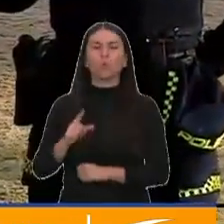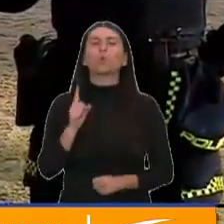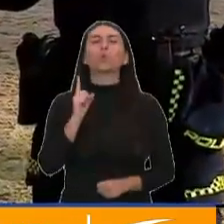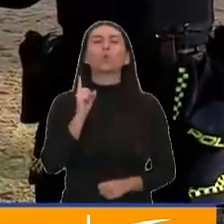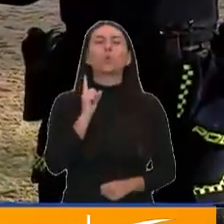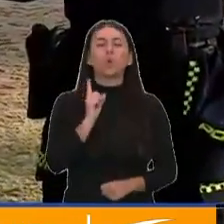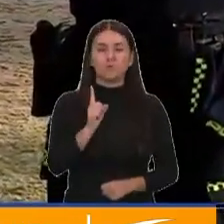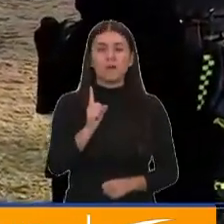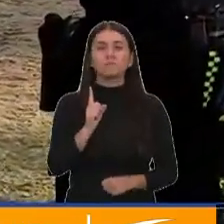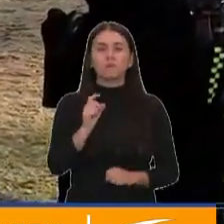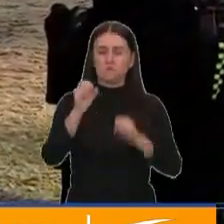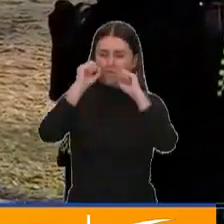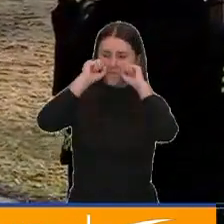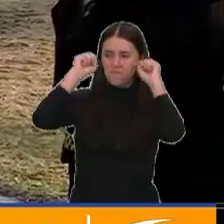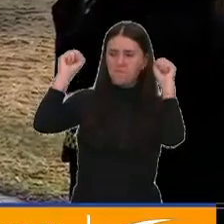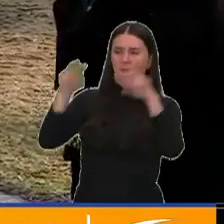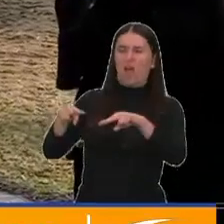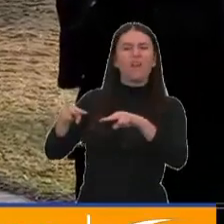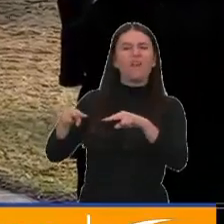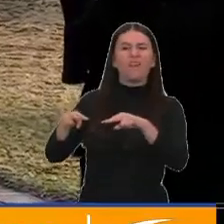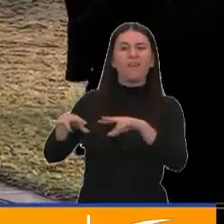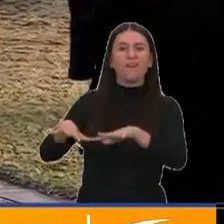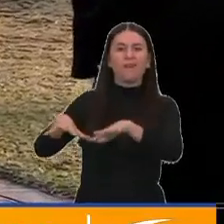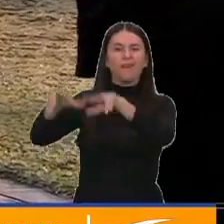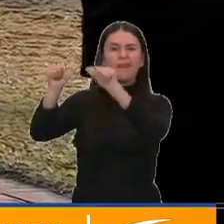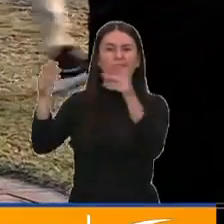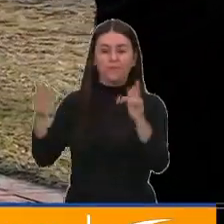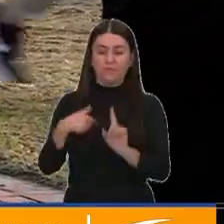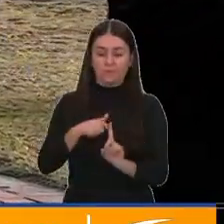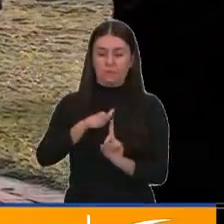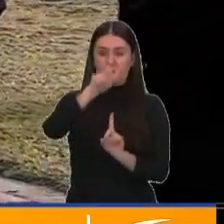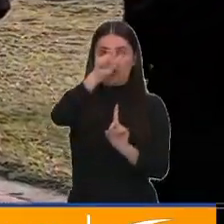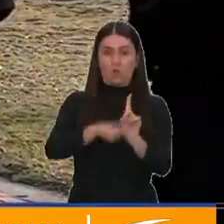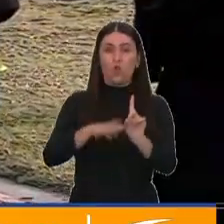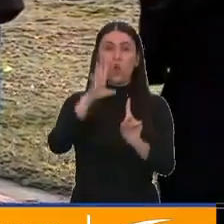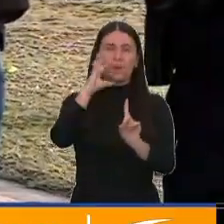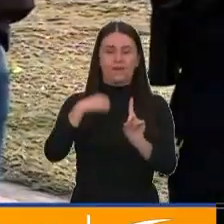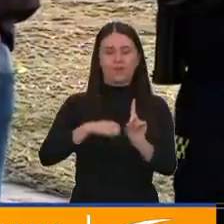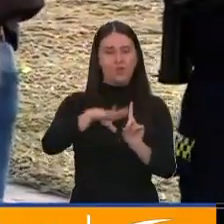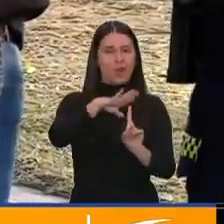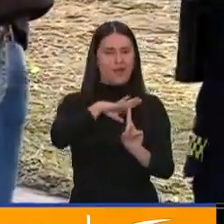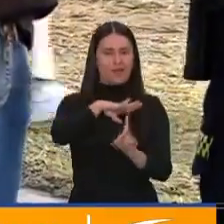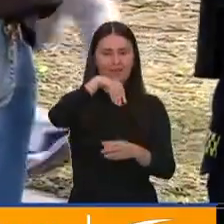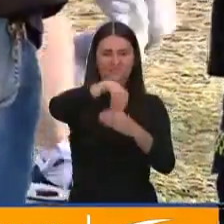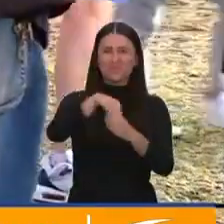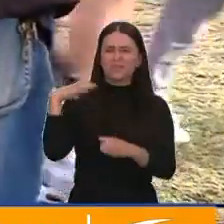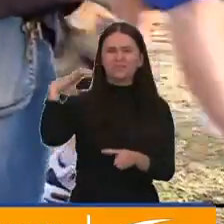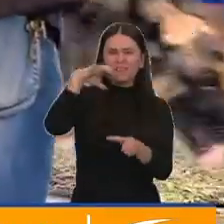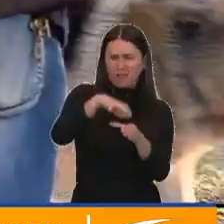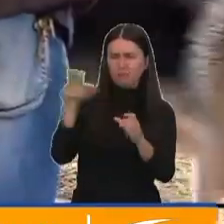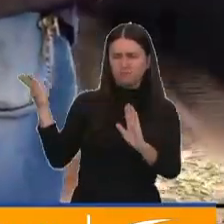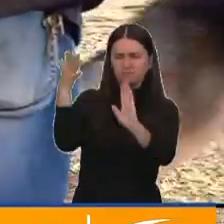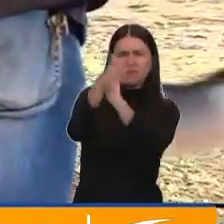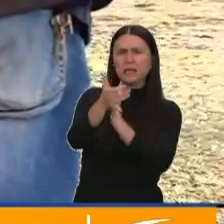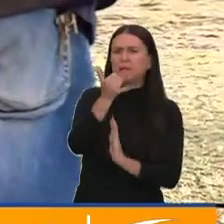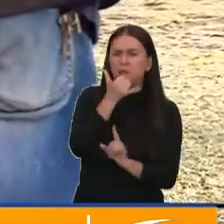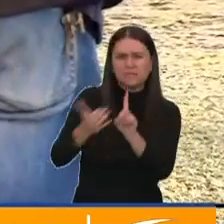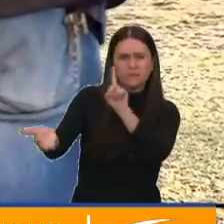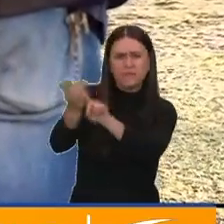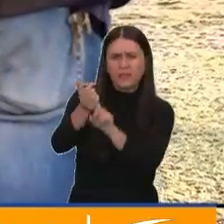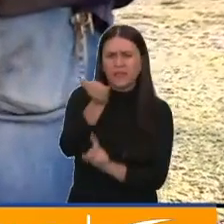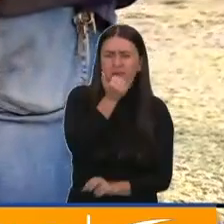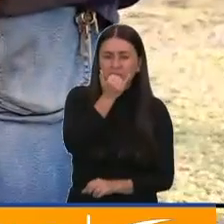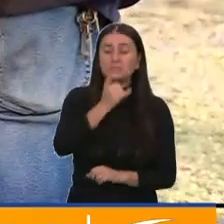fueran sorprendidos haciendo que Sebastián Saldarriaga es el alcalde encargado de Ciudad Bolívar. Así es, bueno, pues